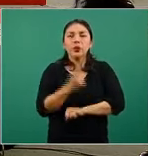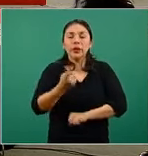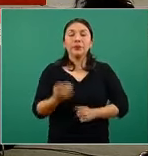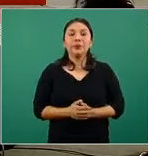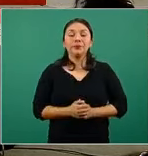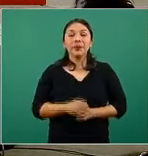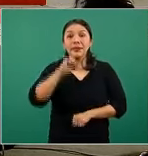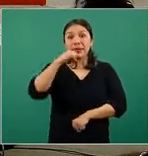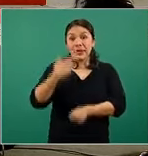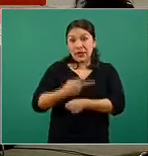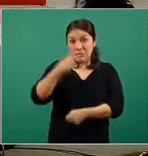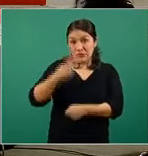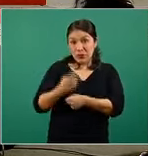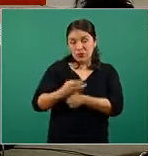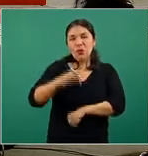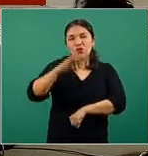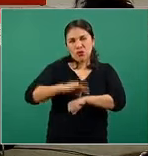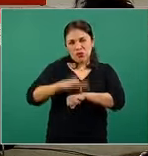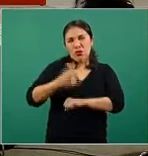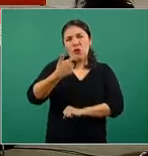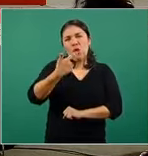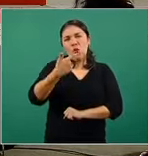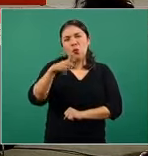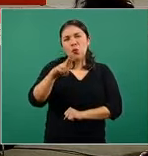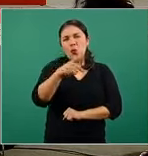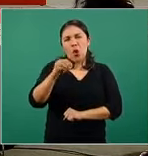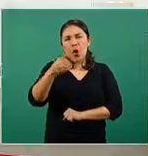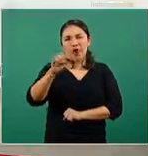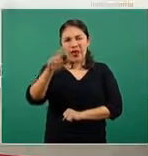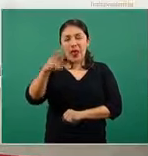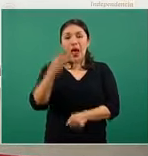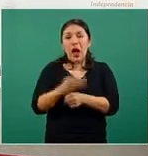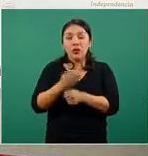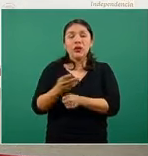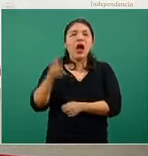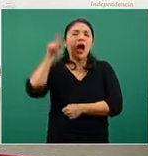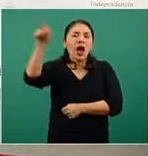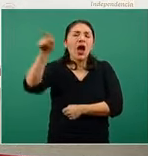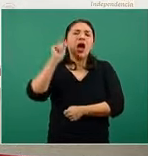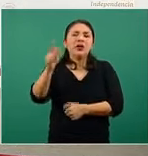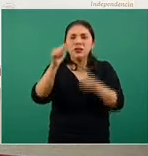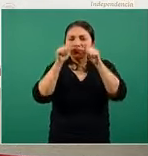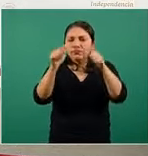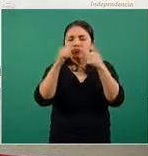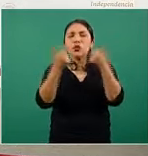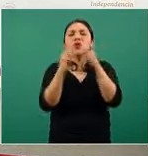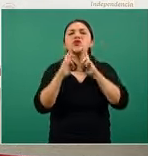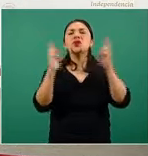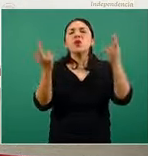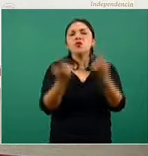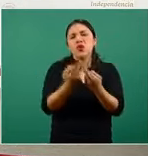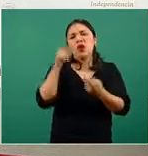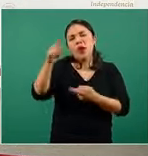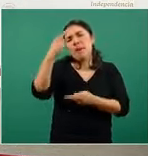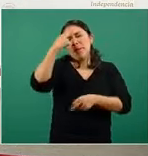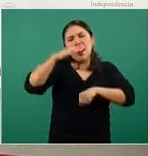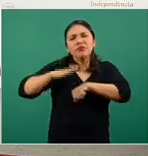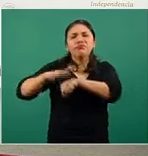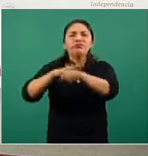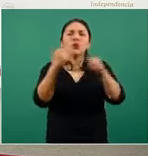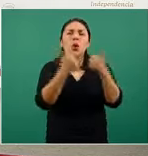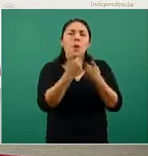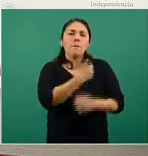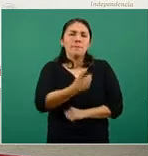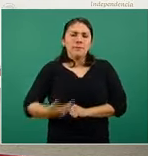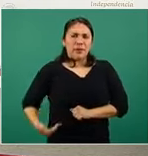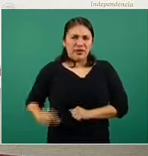El subsecretario de Salud, el doctor Hugo López-Gatell, se encuentra en este momento atendiendo la reunión intersectorial a la que convoca el